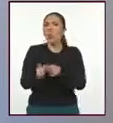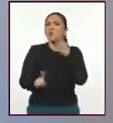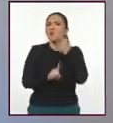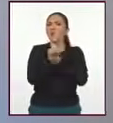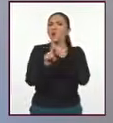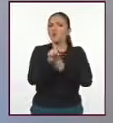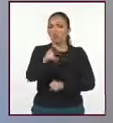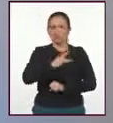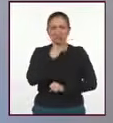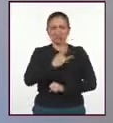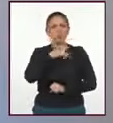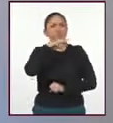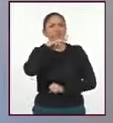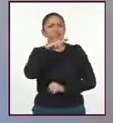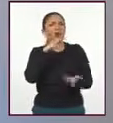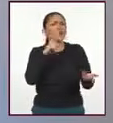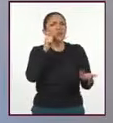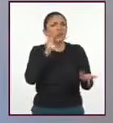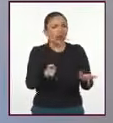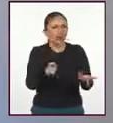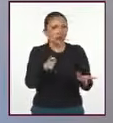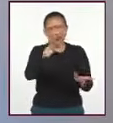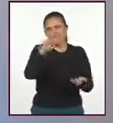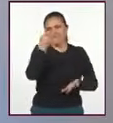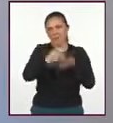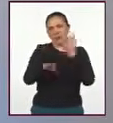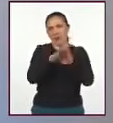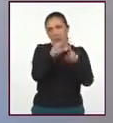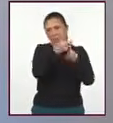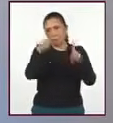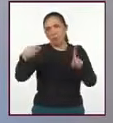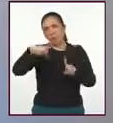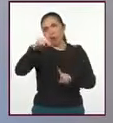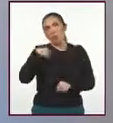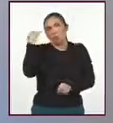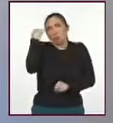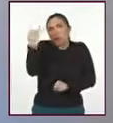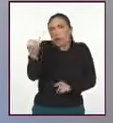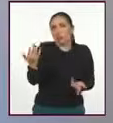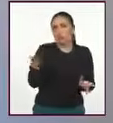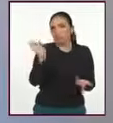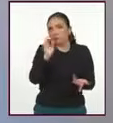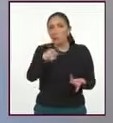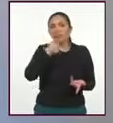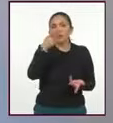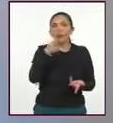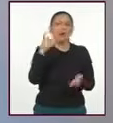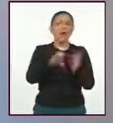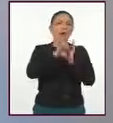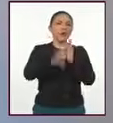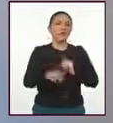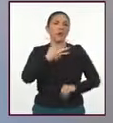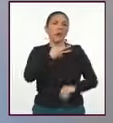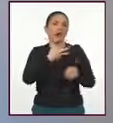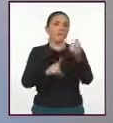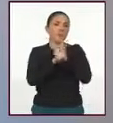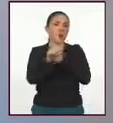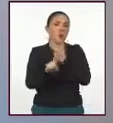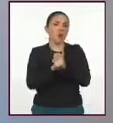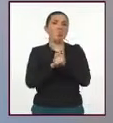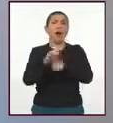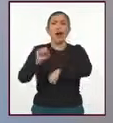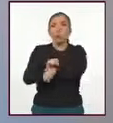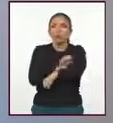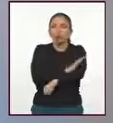preocupando, porque a lo mejor en la pregunta no lo menciona, pero me imagino se hace referencia a alguna problemática emocional o